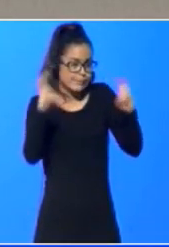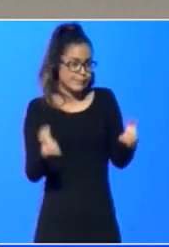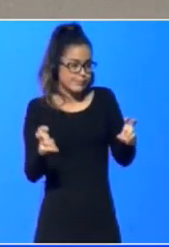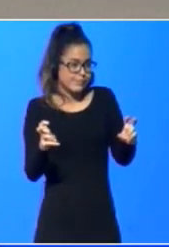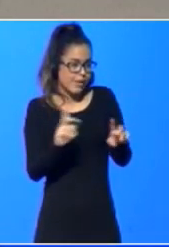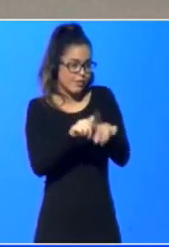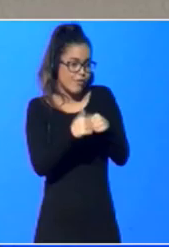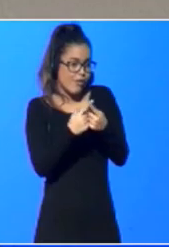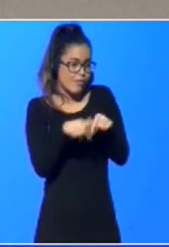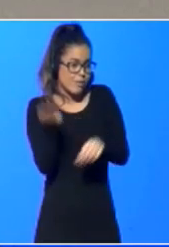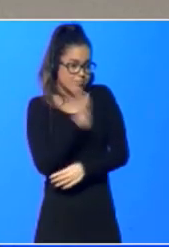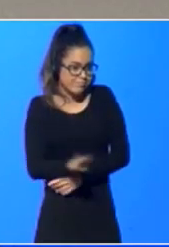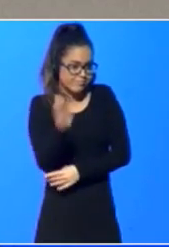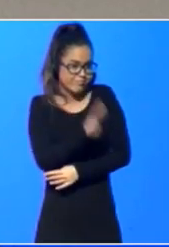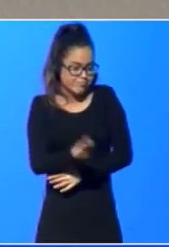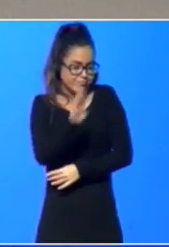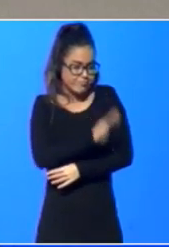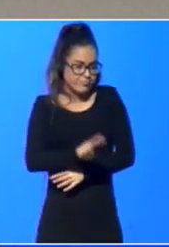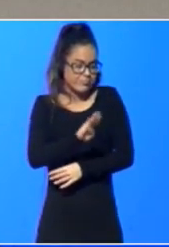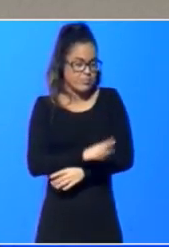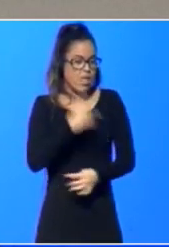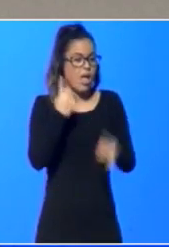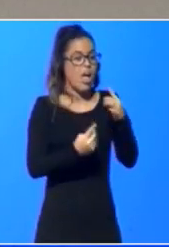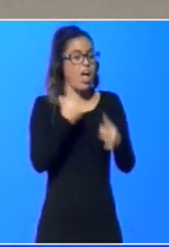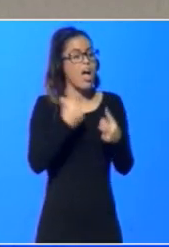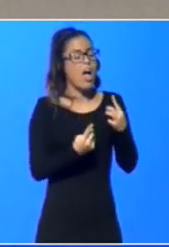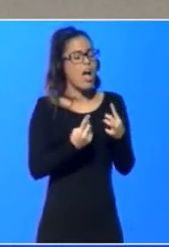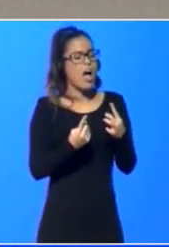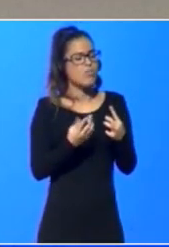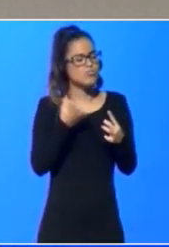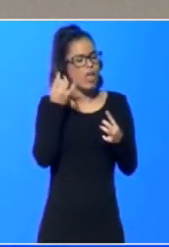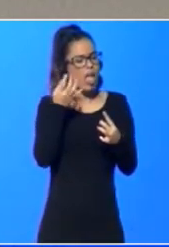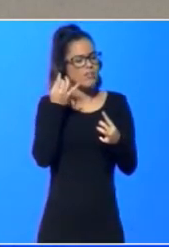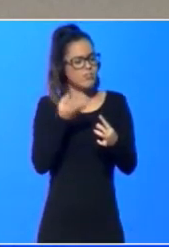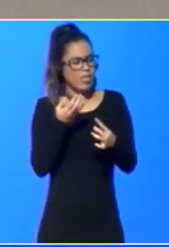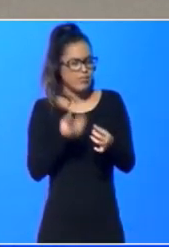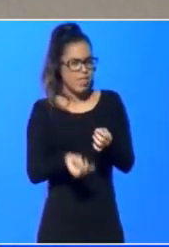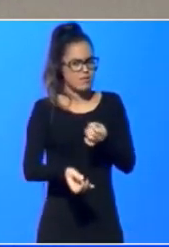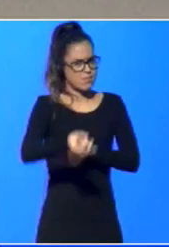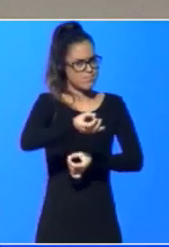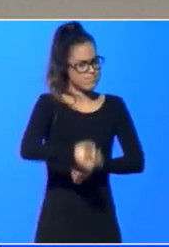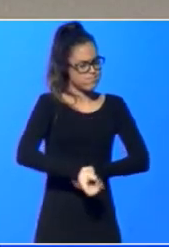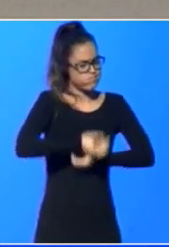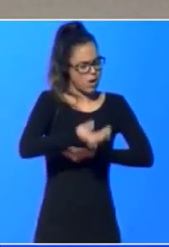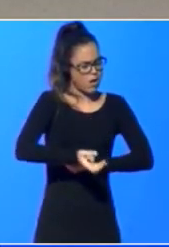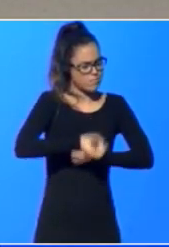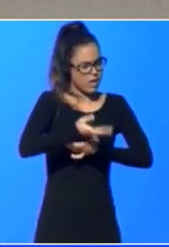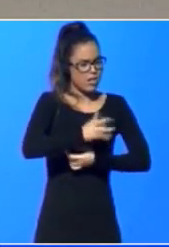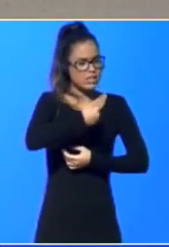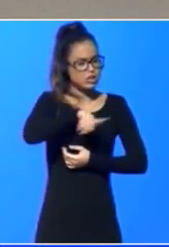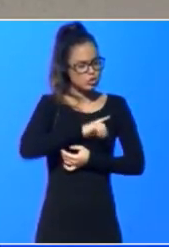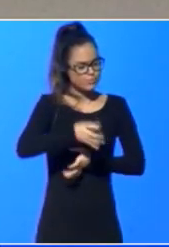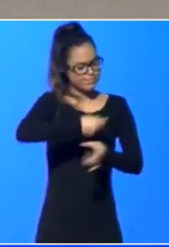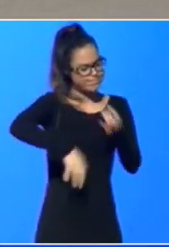la familia. Y había algunas ideas fuerza que sí que salían, que quisimos compartir,